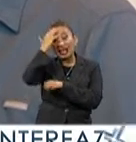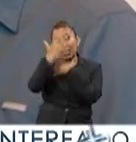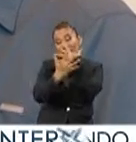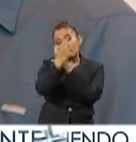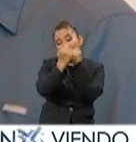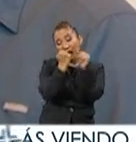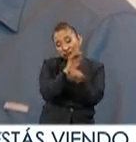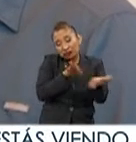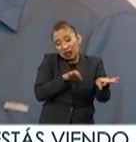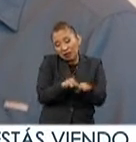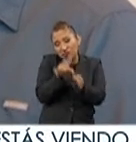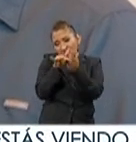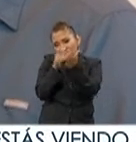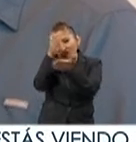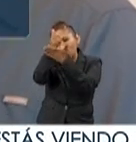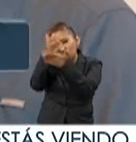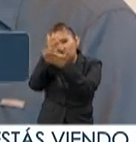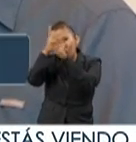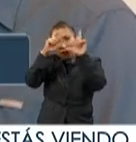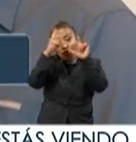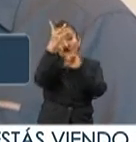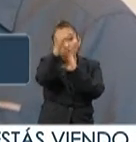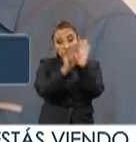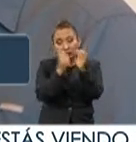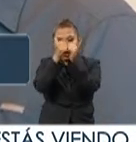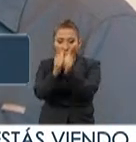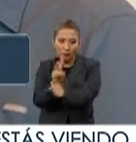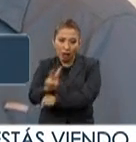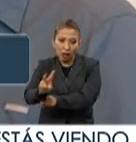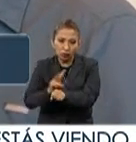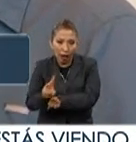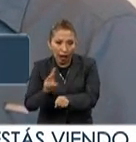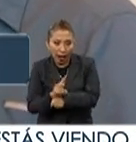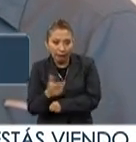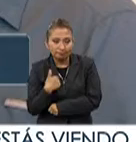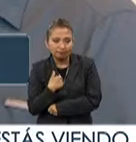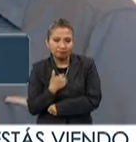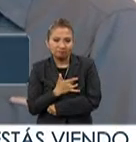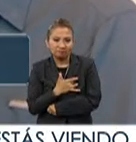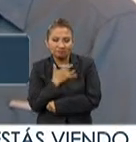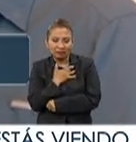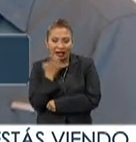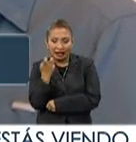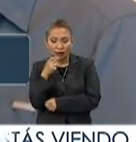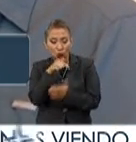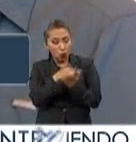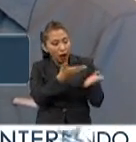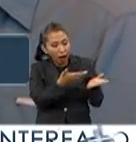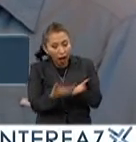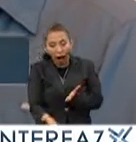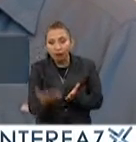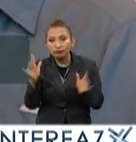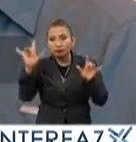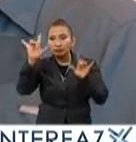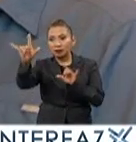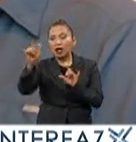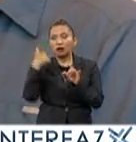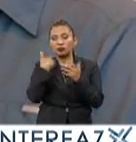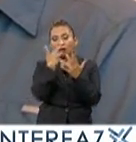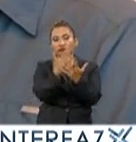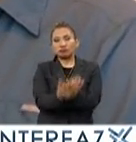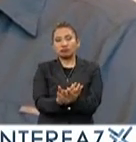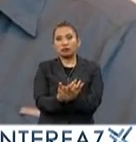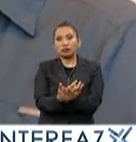años haciendo ese trabajo, 2 meses en Venezuela, entonces siento que da este espacio, ¿no? Que de repente haces una pausa,